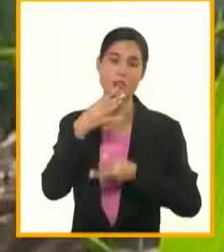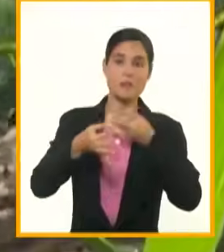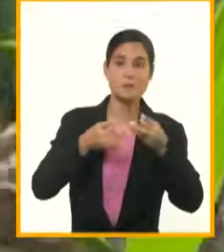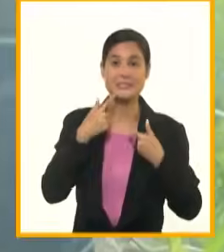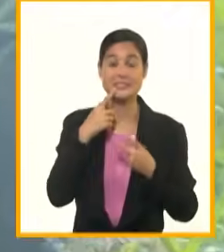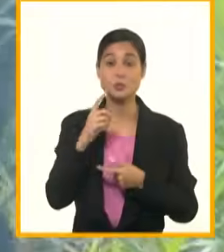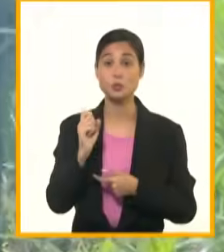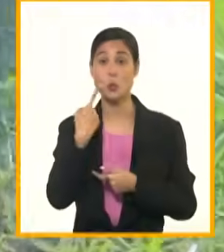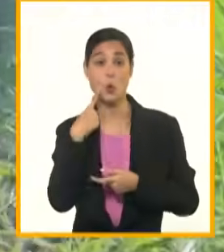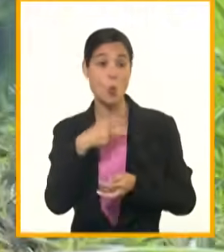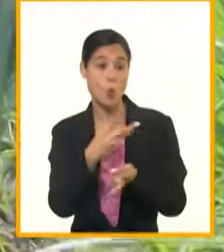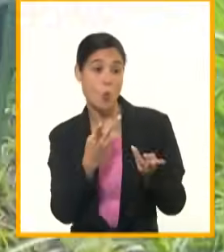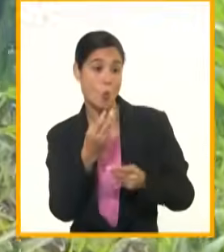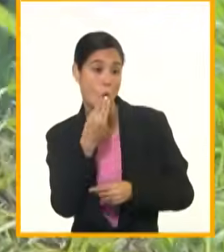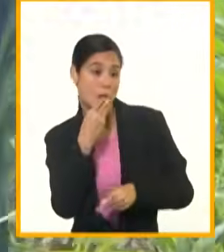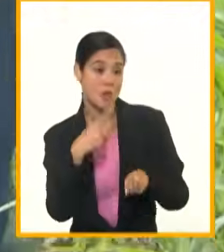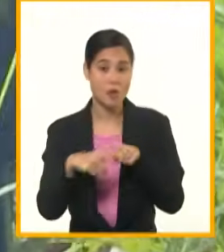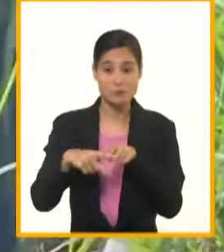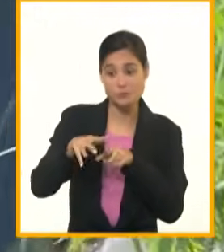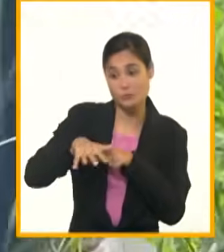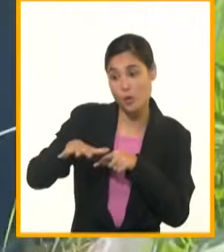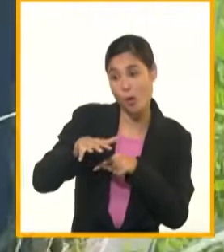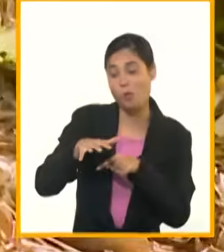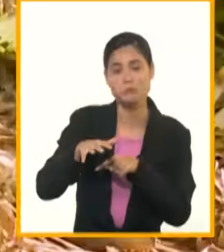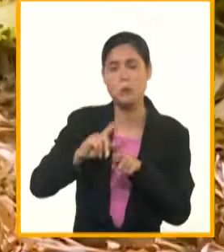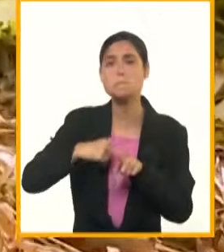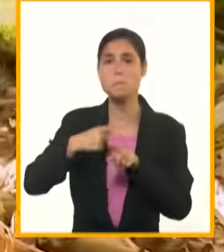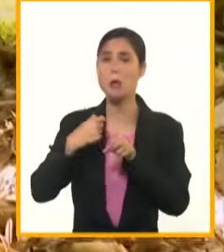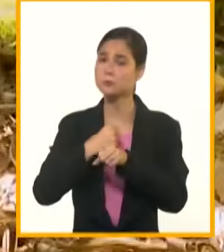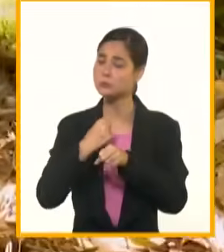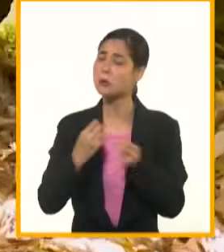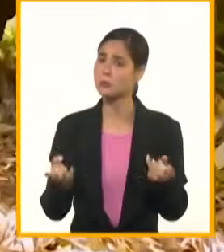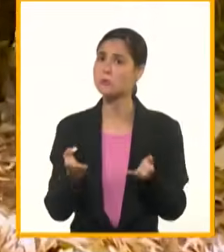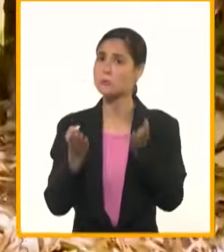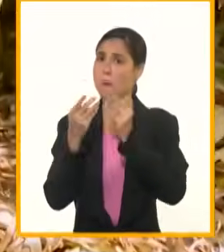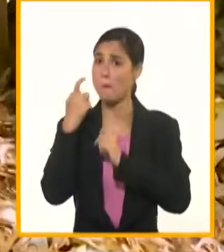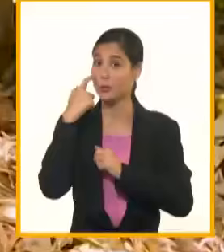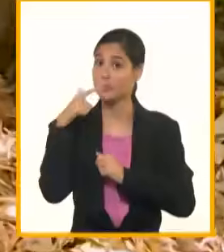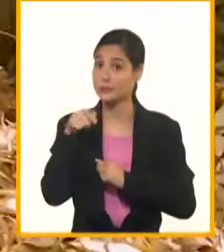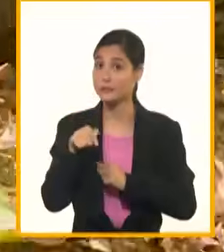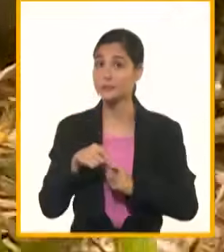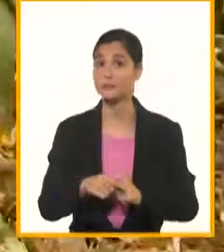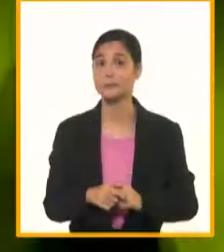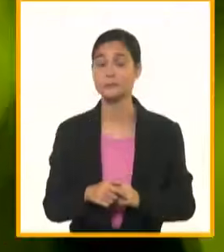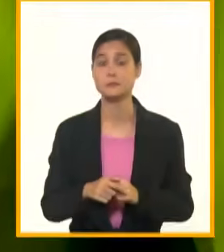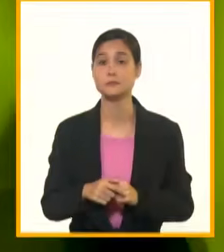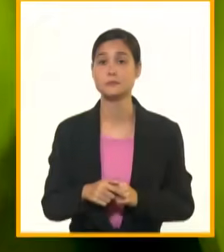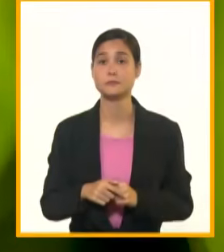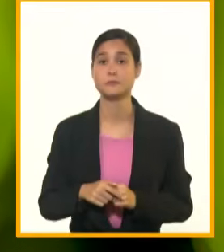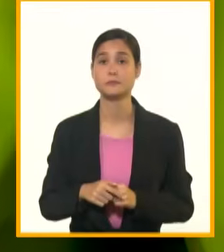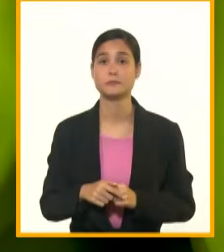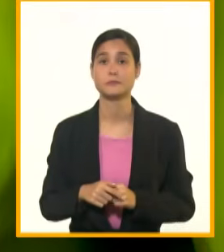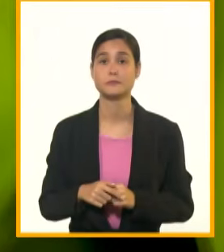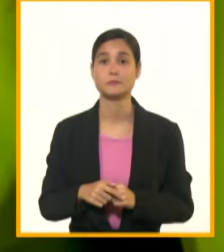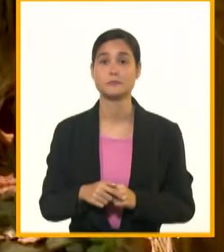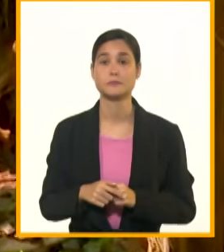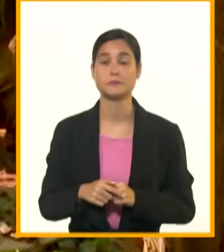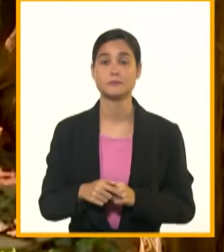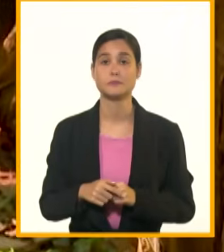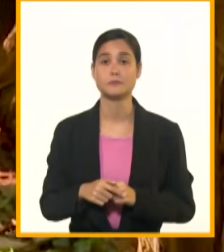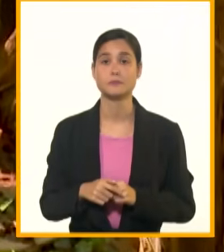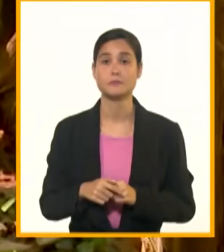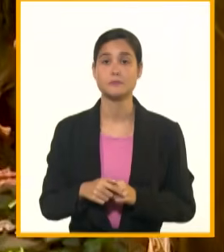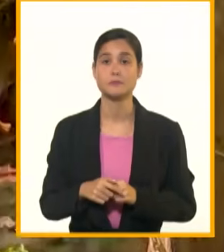hombre, también lo viste y calza. Un equipo de RTV e Indra Álvarez Báez especial para la mesa